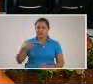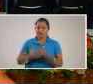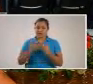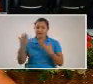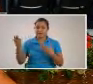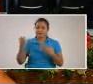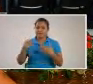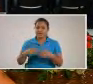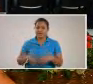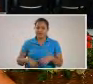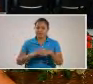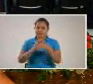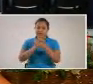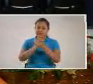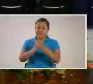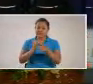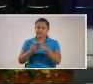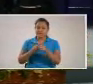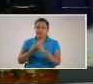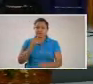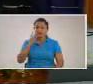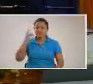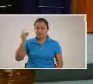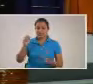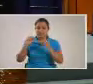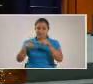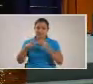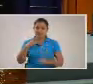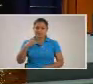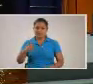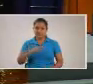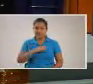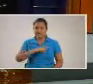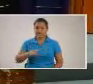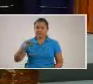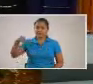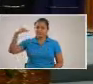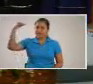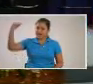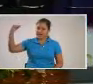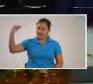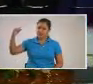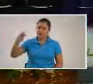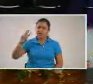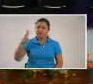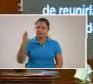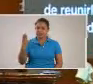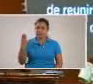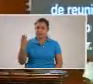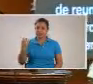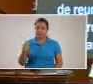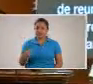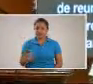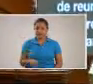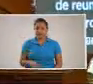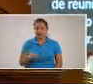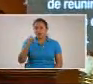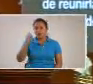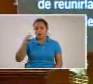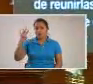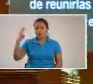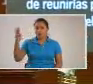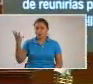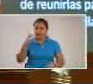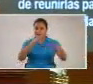casarse con el Señor, y podríamos decir que estamos a la altura de la tercera, si no la cuarta